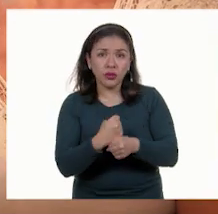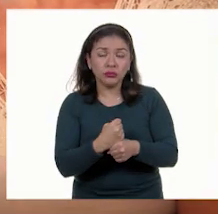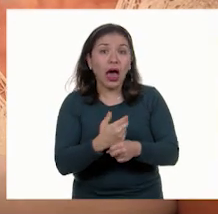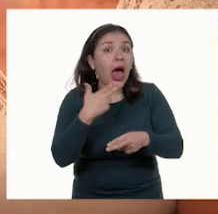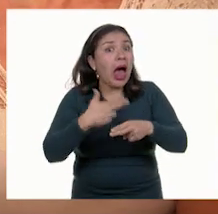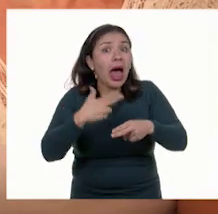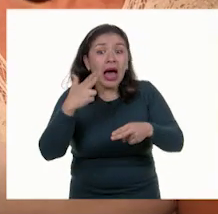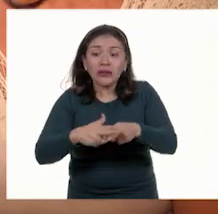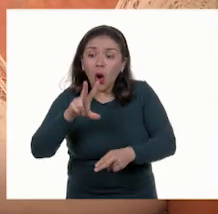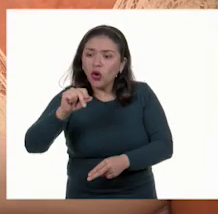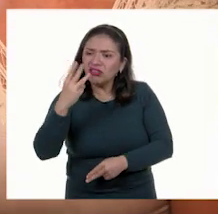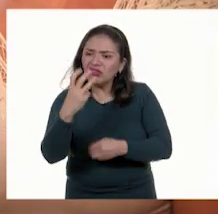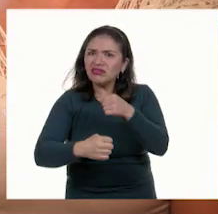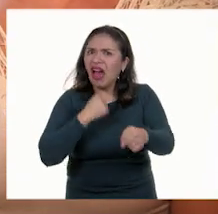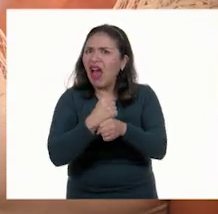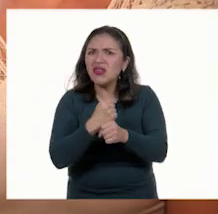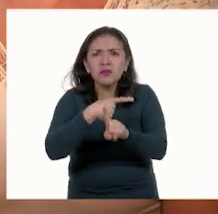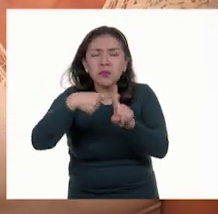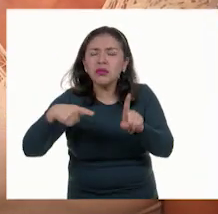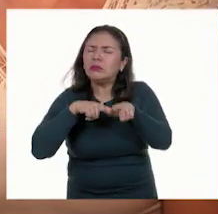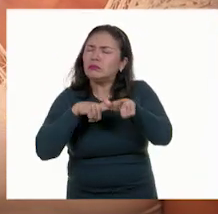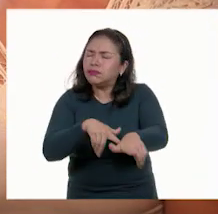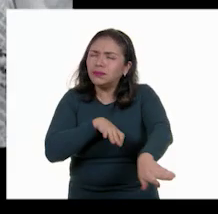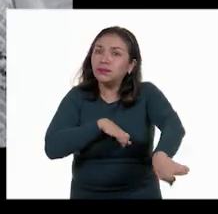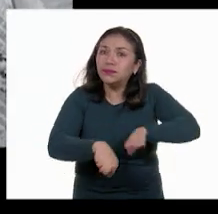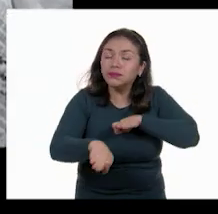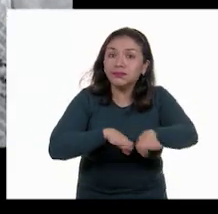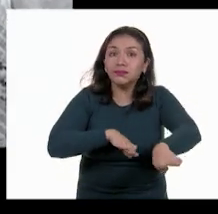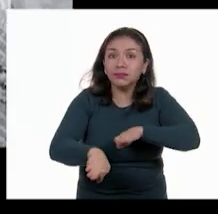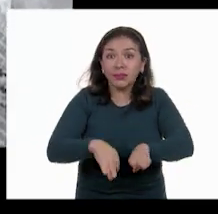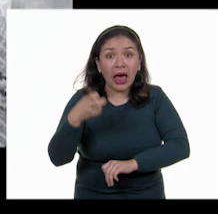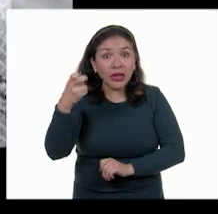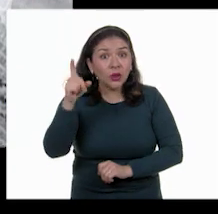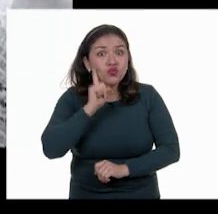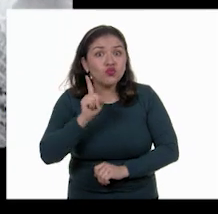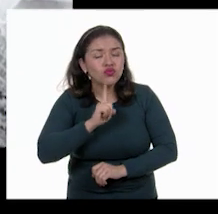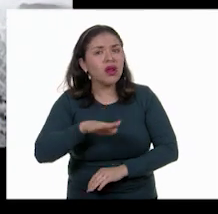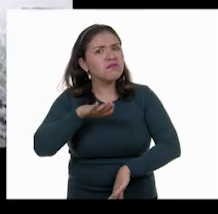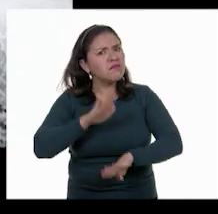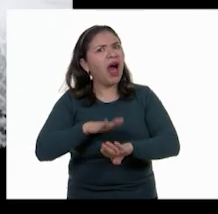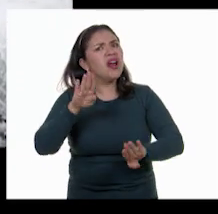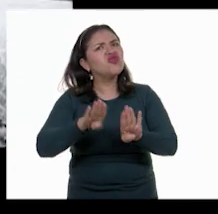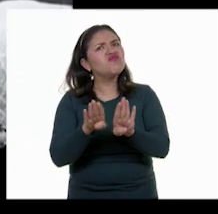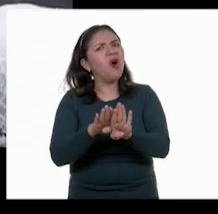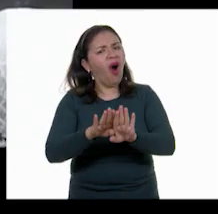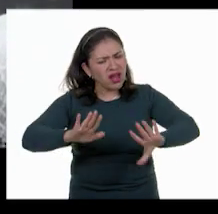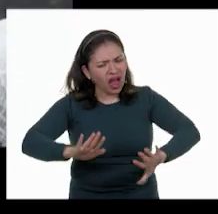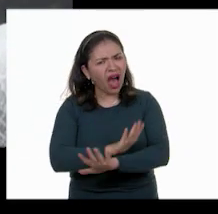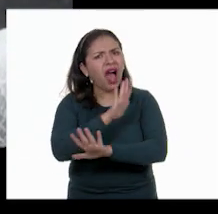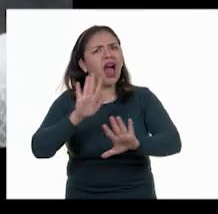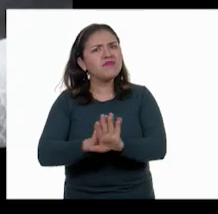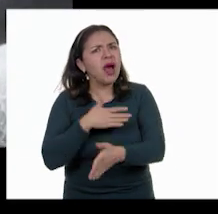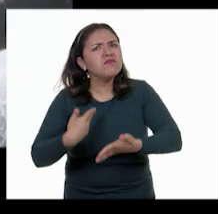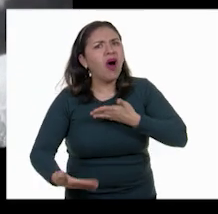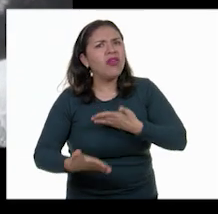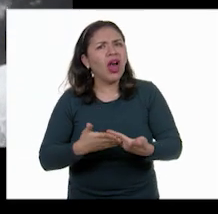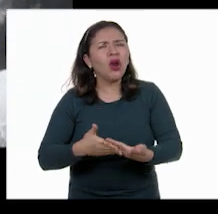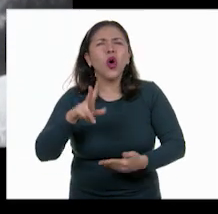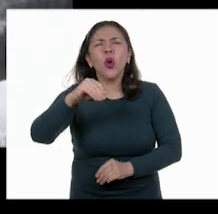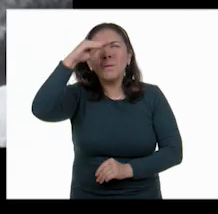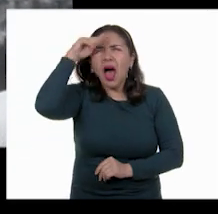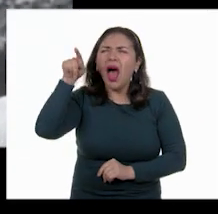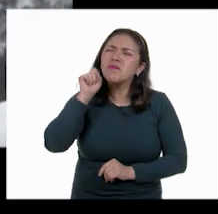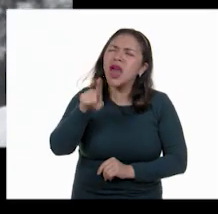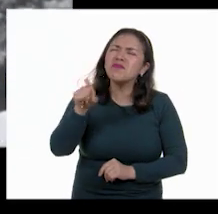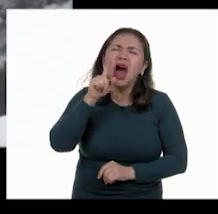los 83 y medio estuvo trabajando. Y aparte era una mujer muy actual. No era alguien que veías que decías, ay, la